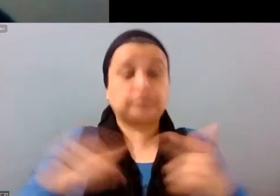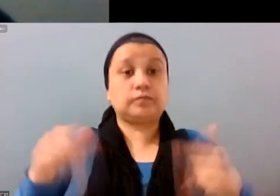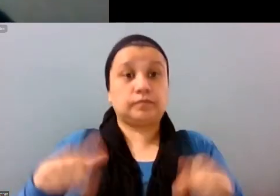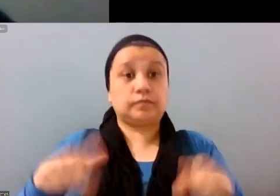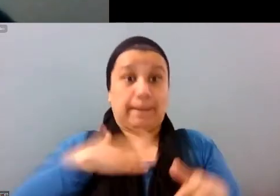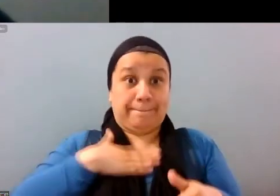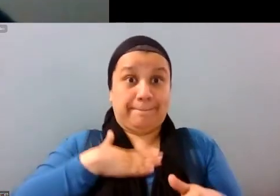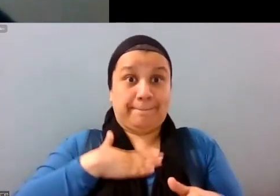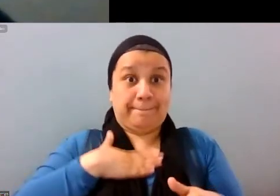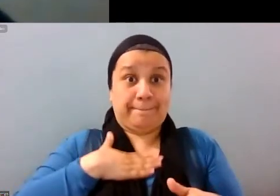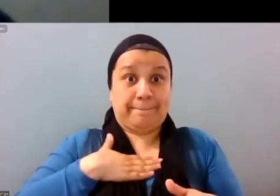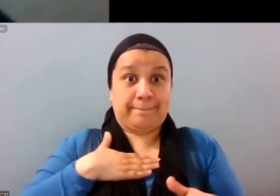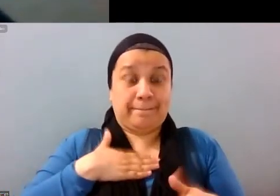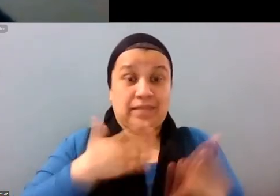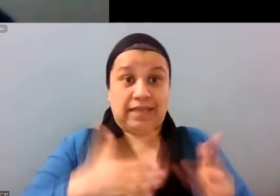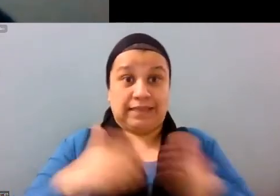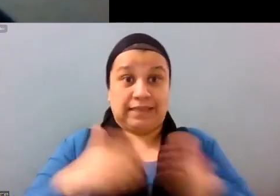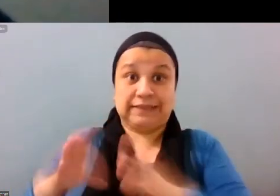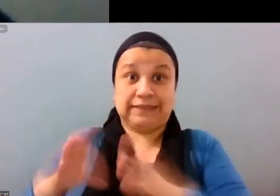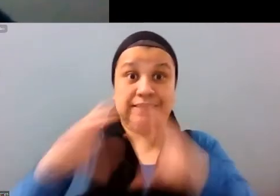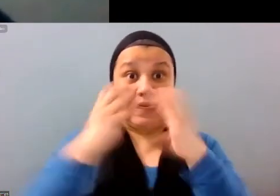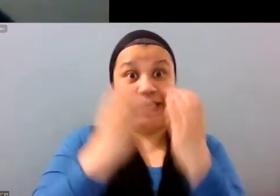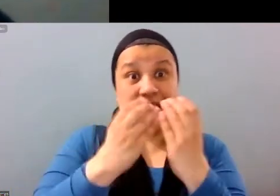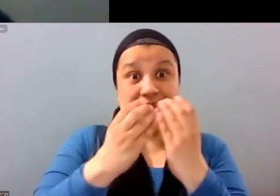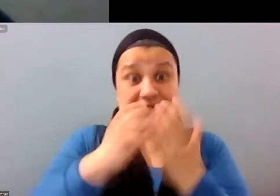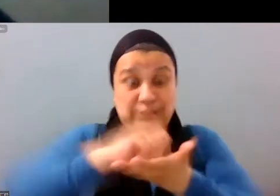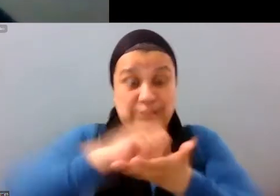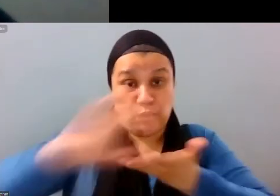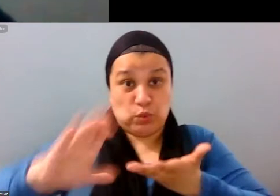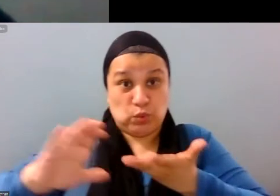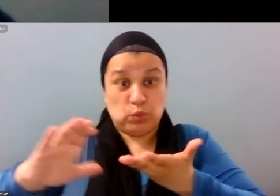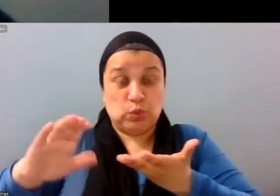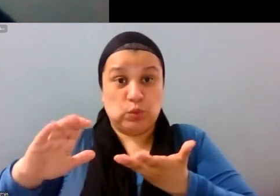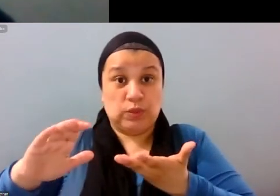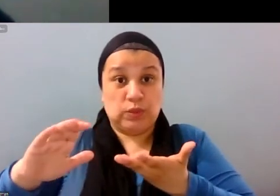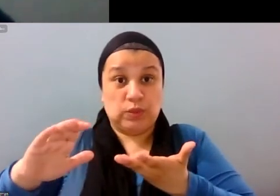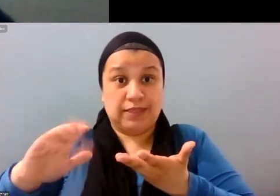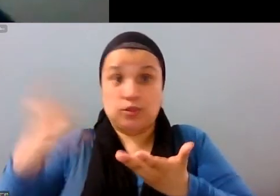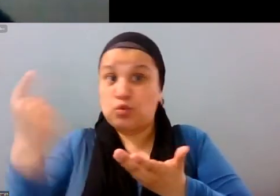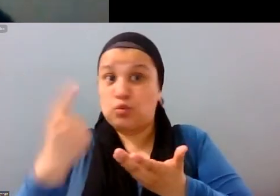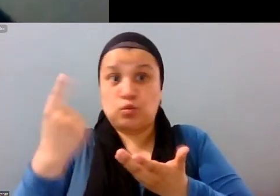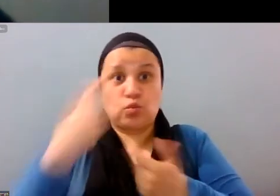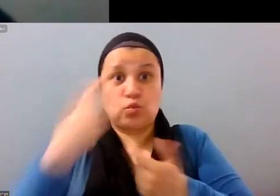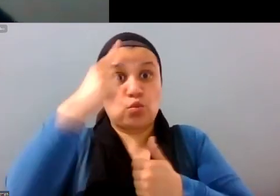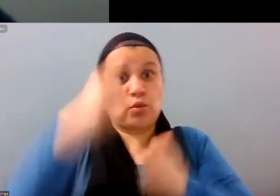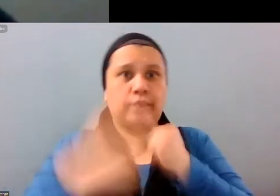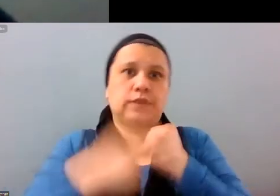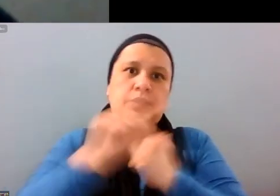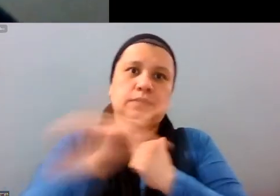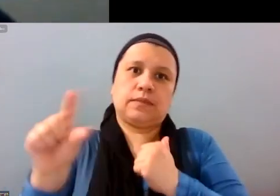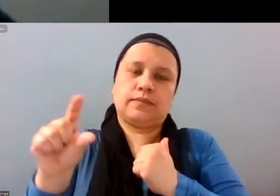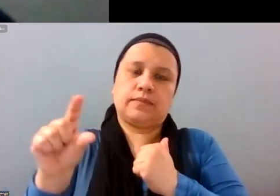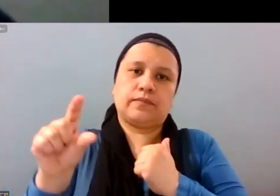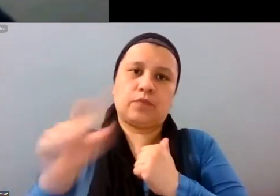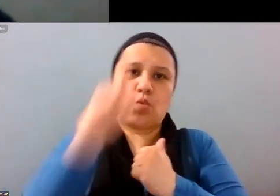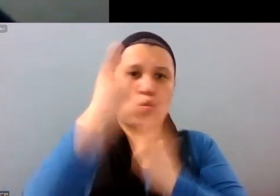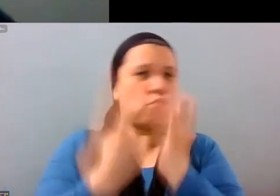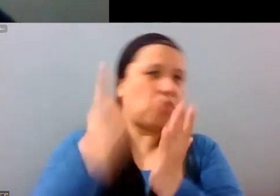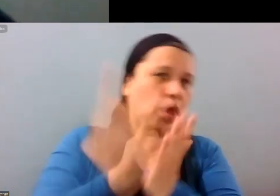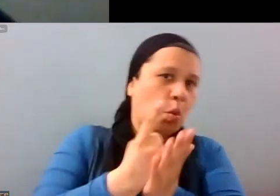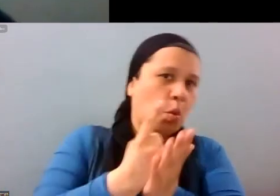recibían clases los de primaria recibían clases solamente una vez a la semana una hora 45